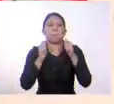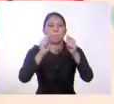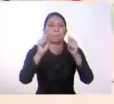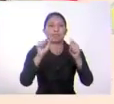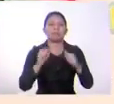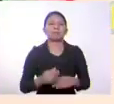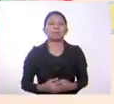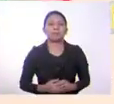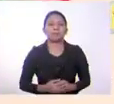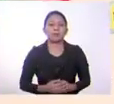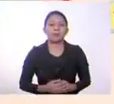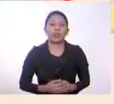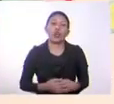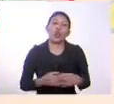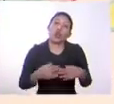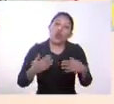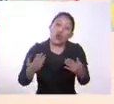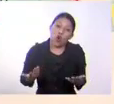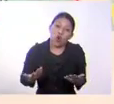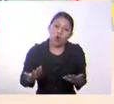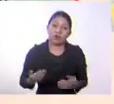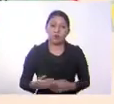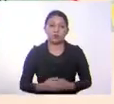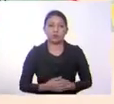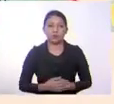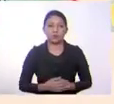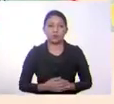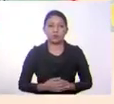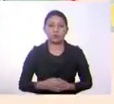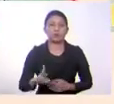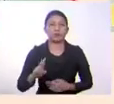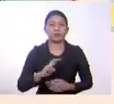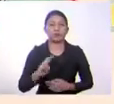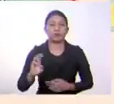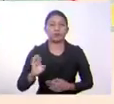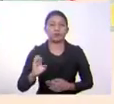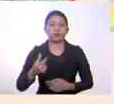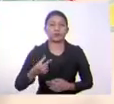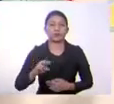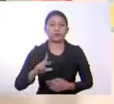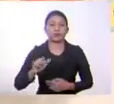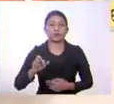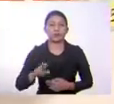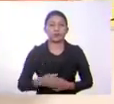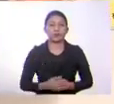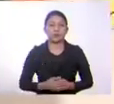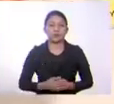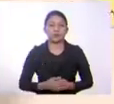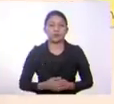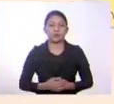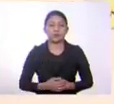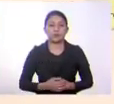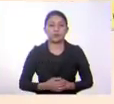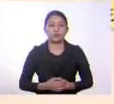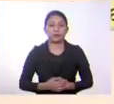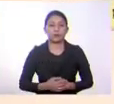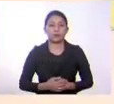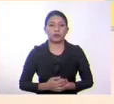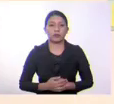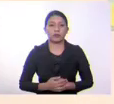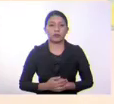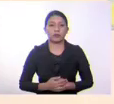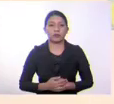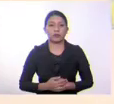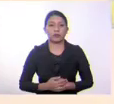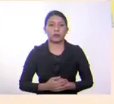O puede ser de otra forma que es... Puede ser esta. Regular. Ok, entonces